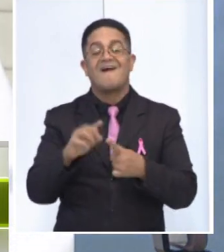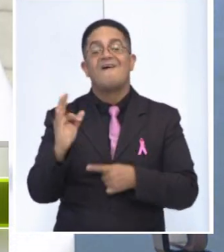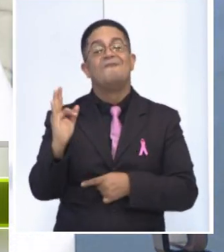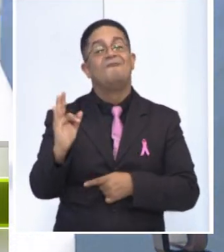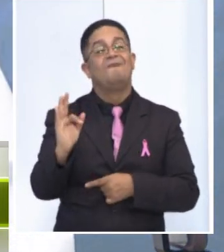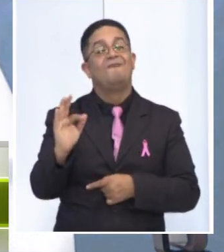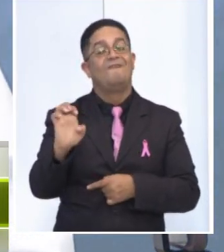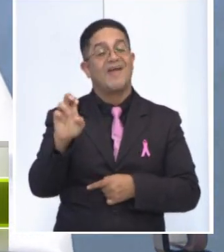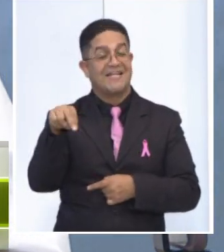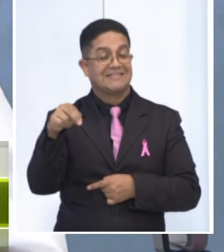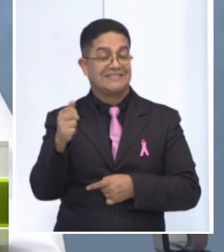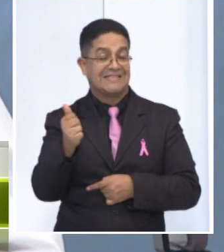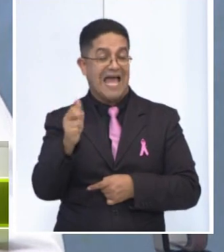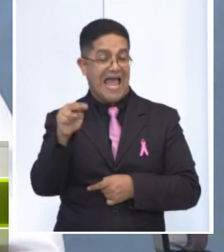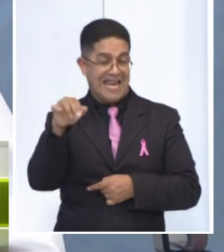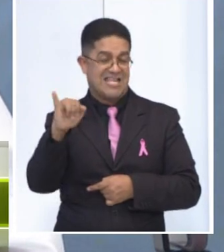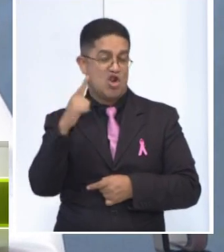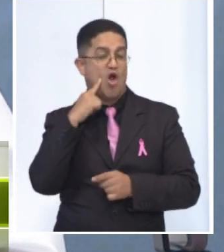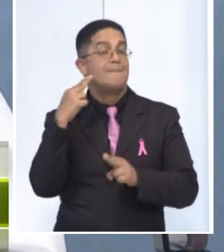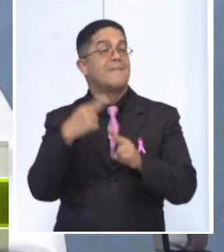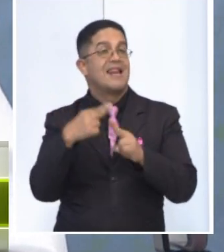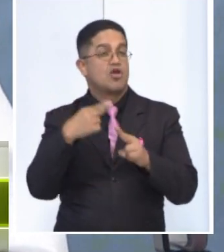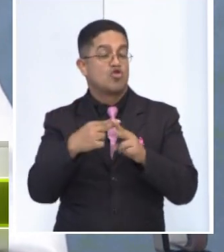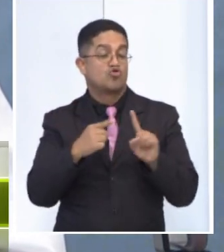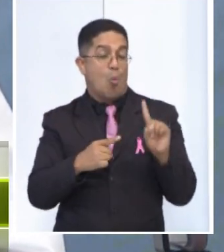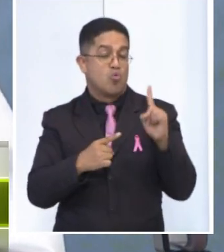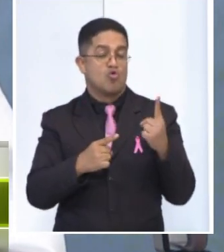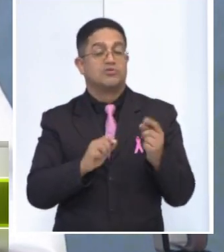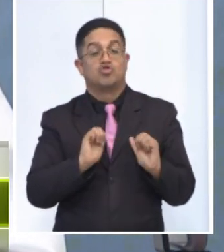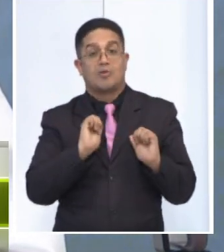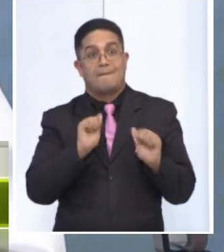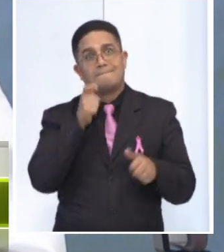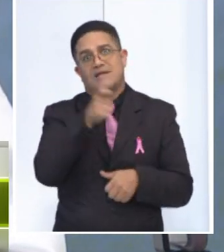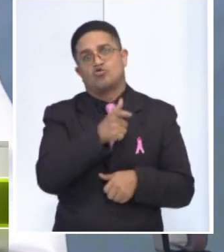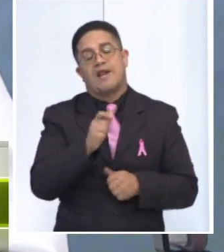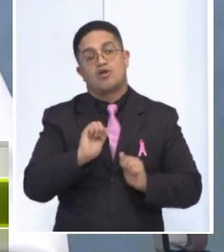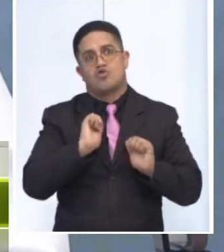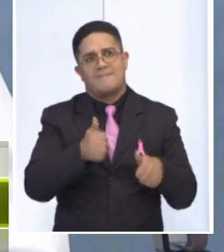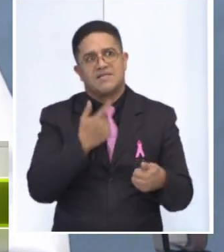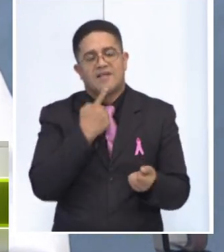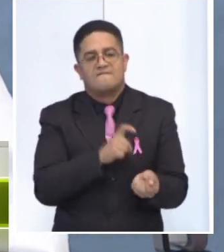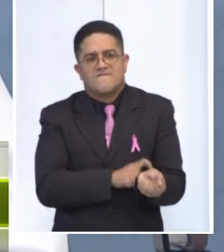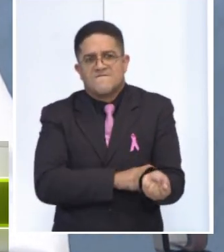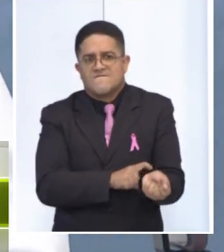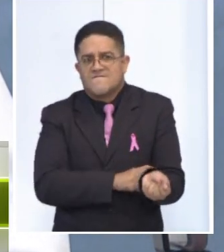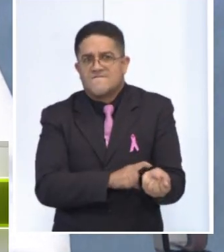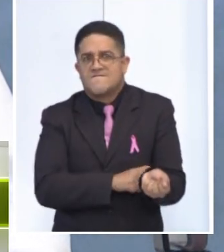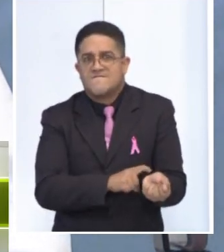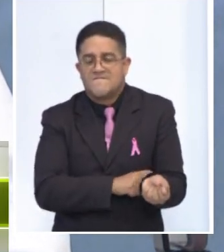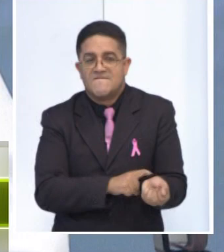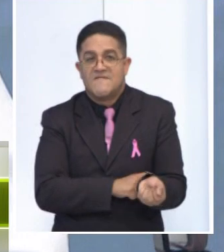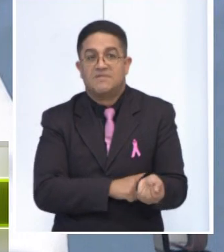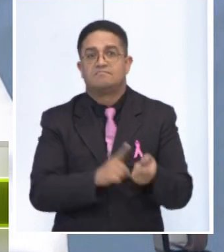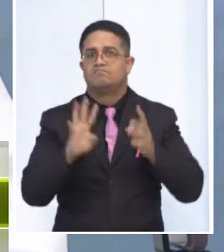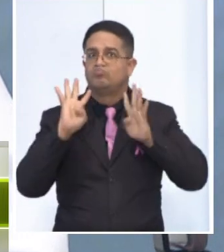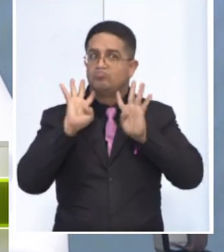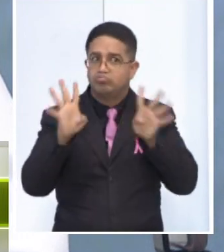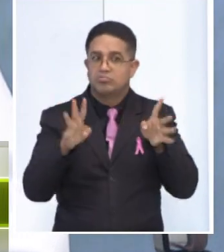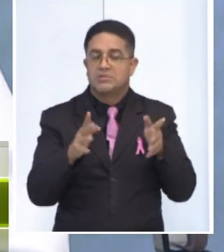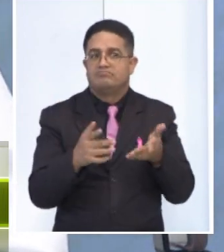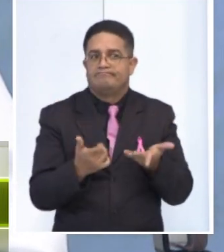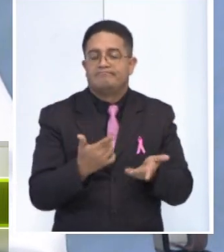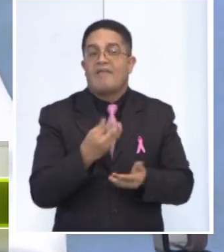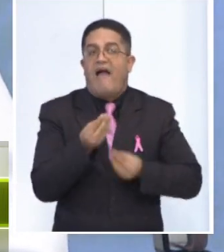un gran peligro. Uno, que genera una dependencia muy fuerte. Es decir, que el individuo genera una compulsión a consumir esta